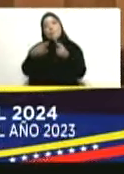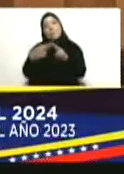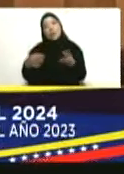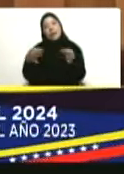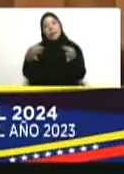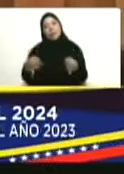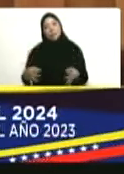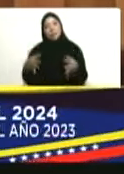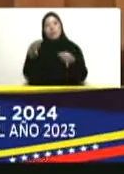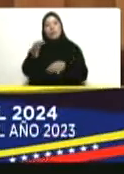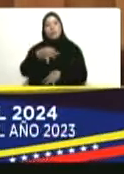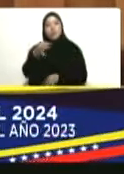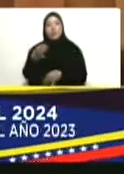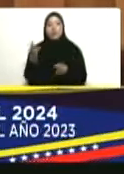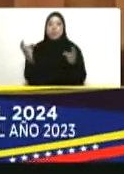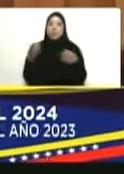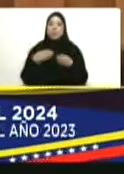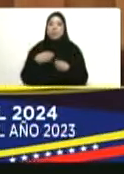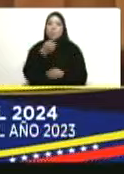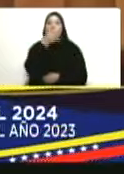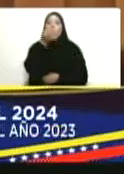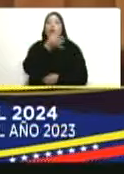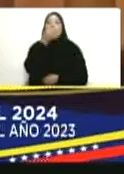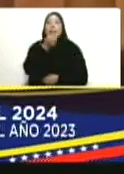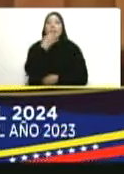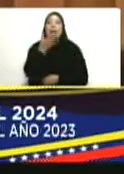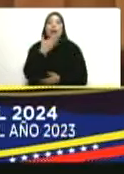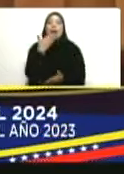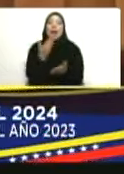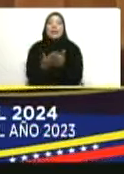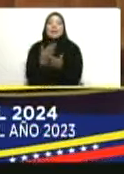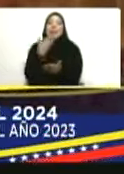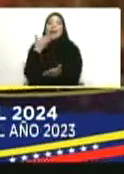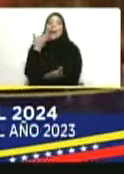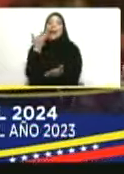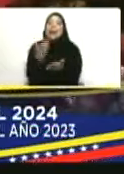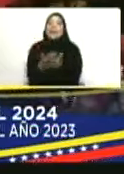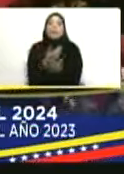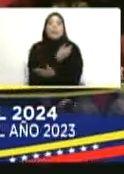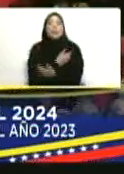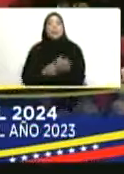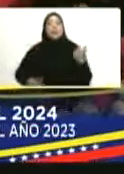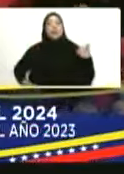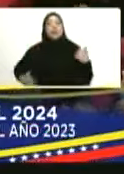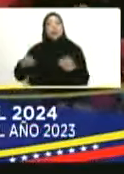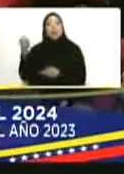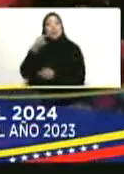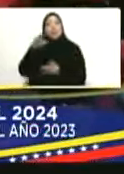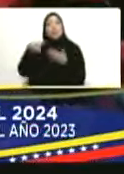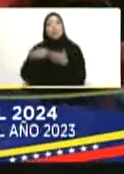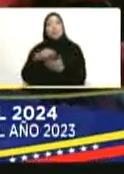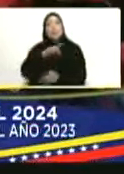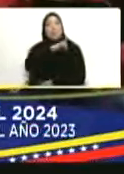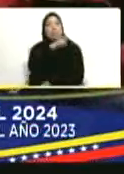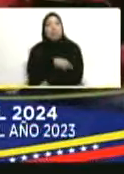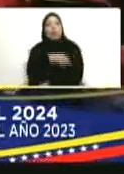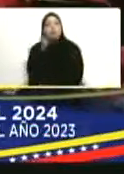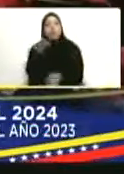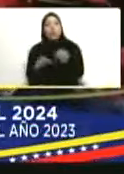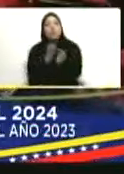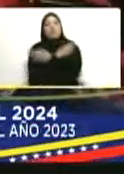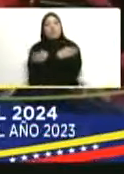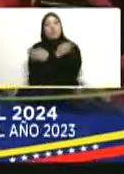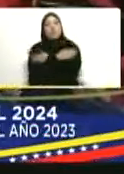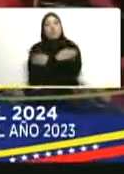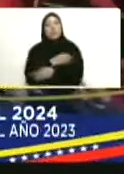nosotros siempre venceremos. Buenas tardes. Muchas gracias, doctora Beatriz Rodríguez. Muchas gracias a todo el Poder Judicial.